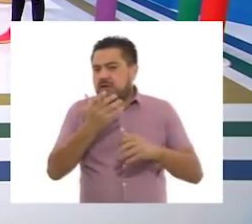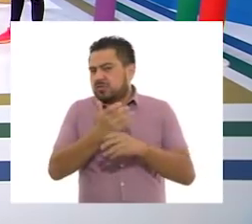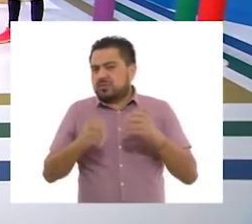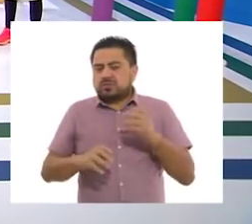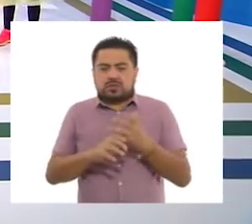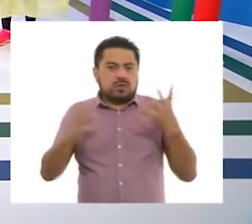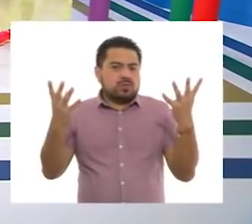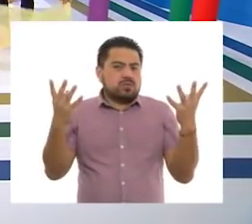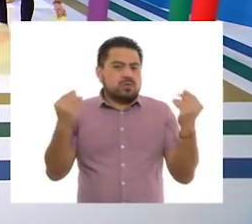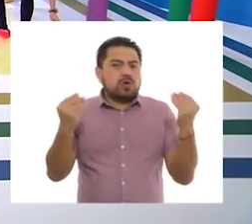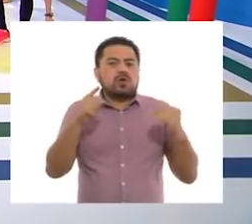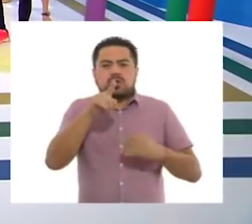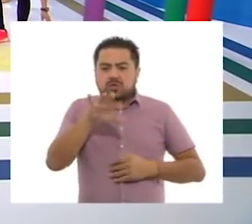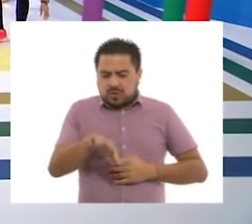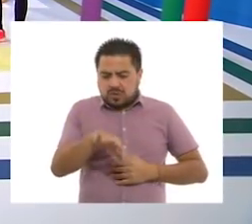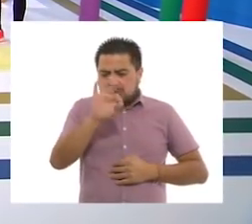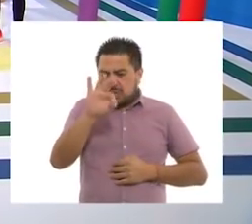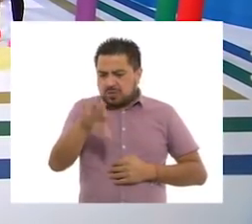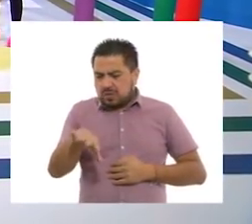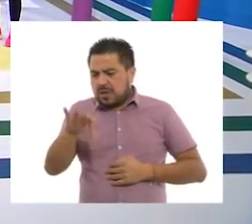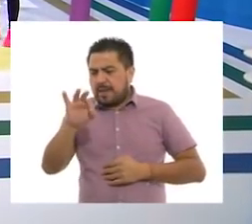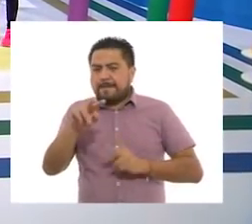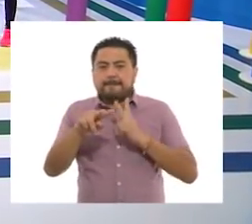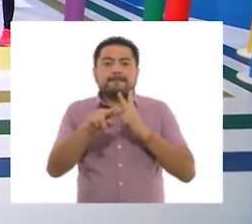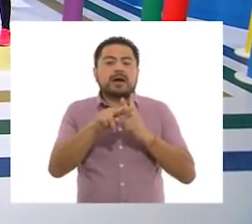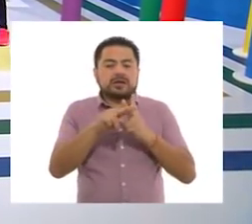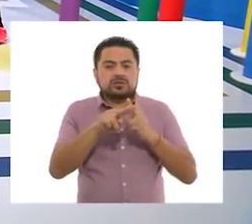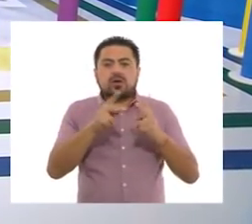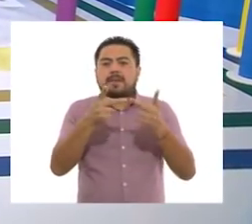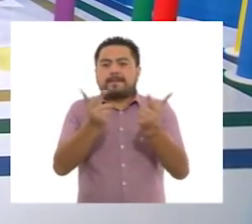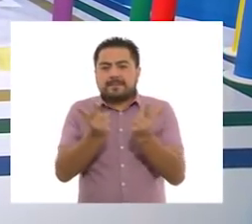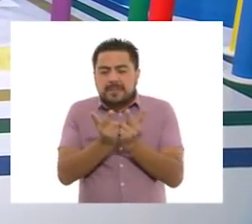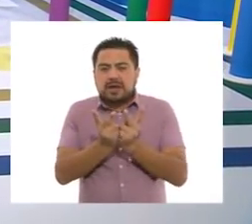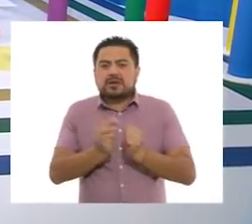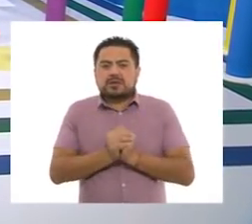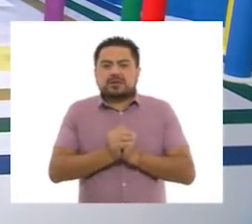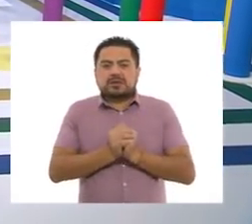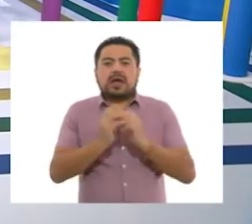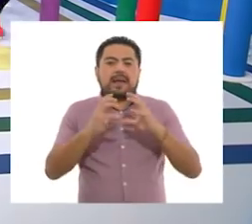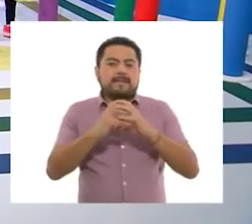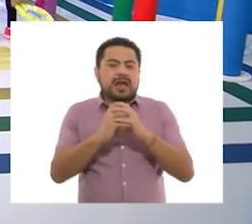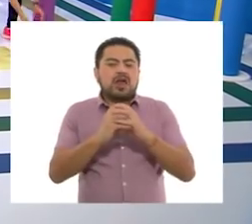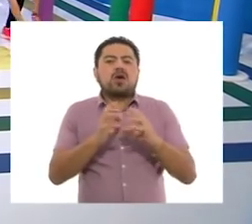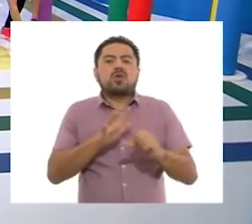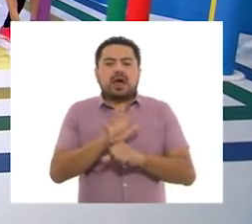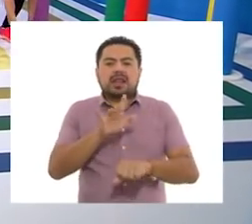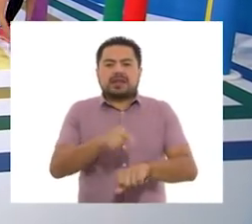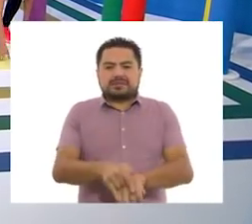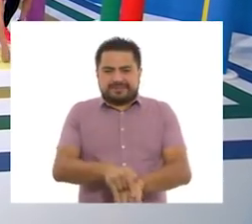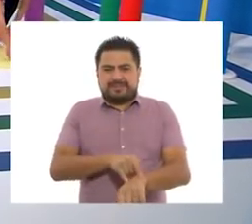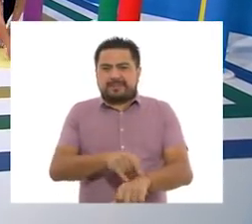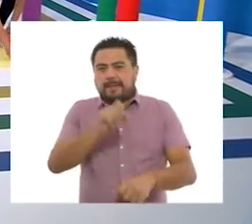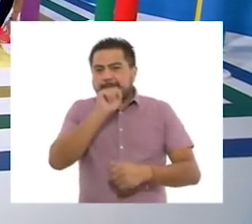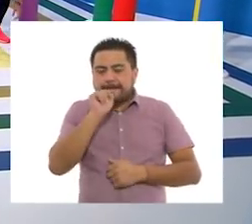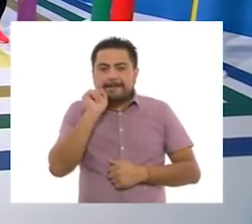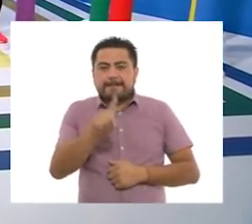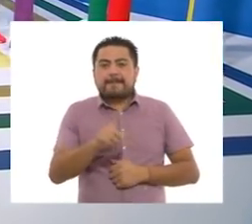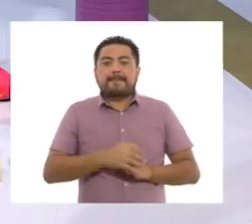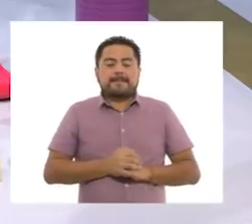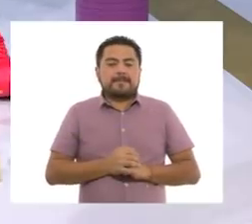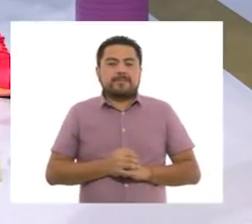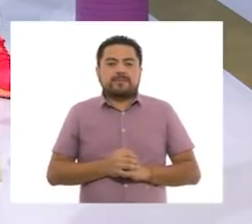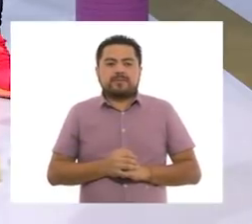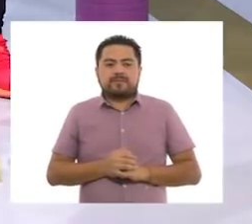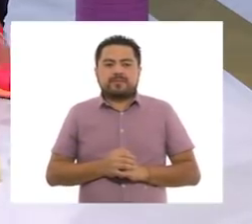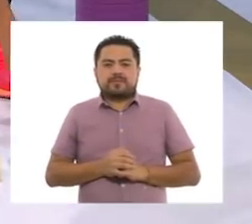objetos. Vas a escoger un vaso, un plato y una pelota de calcetín. Vaso, y entonces,